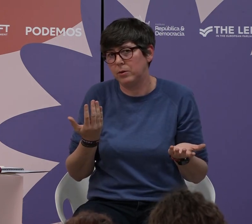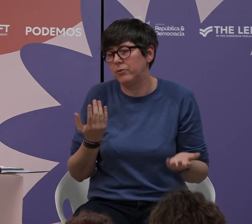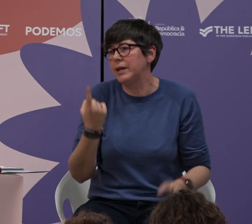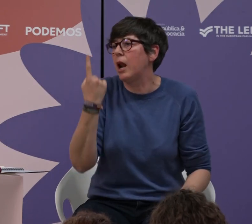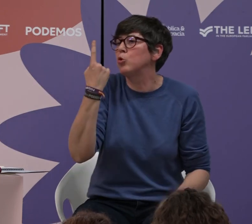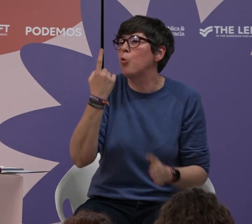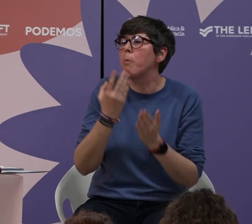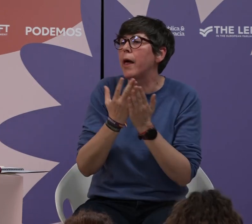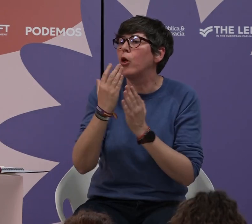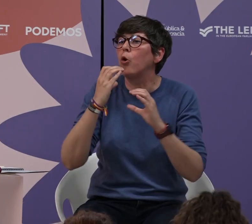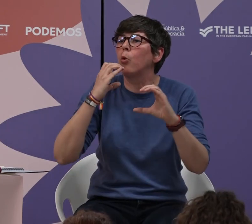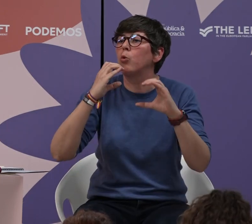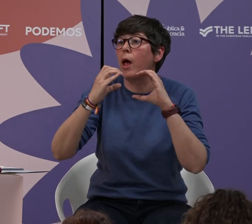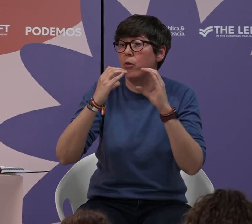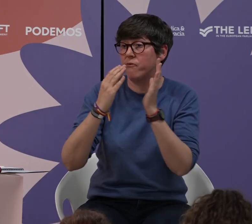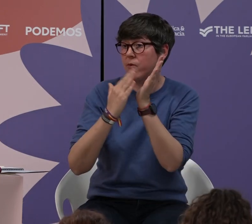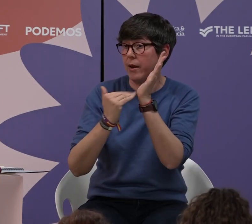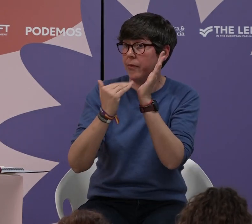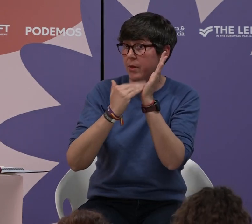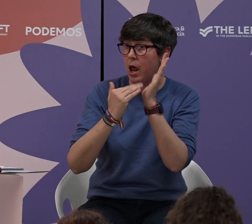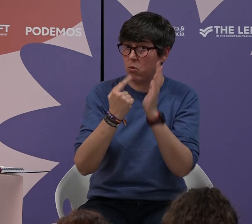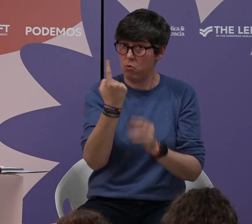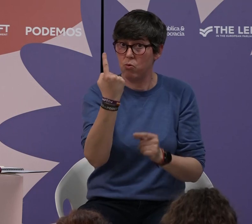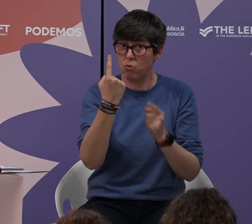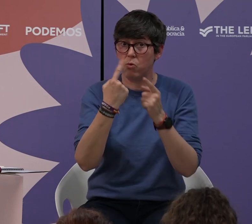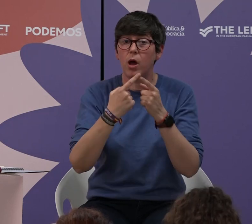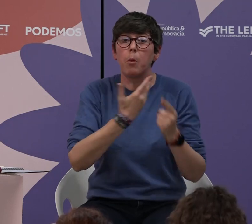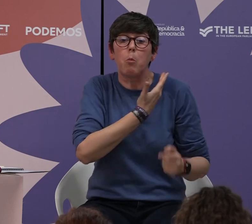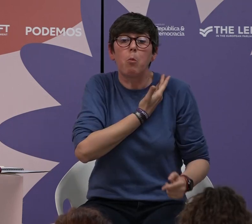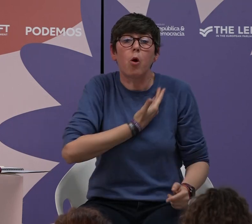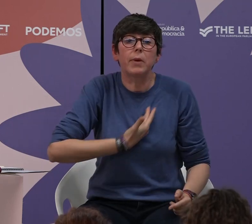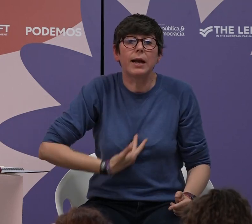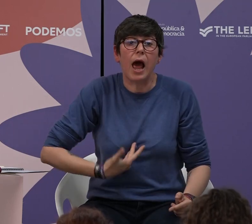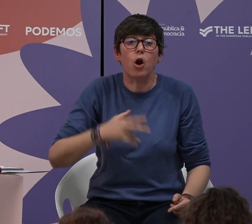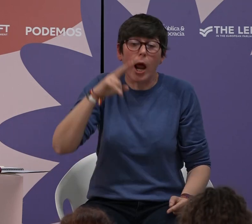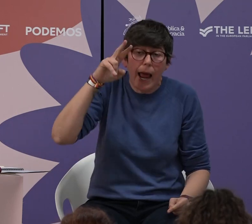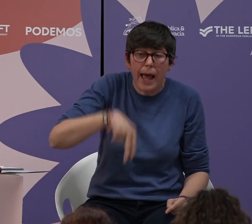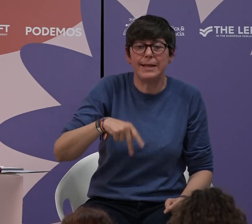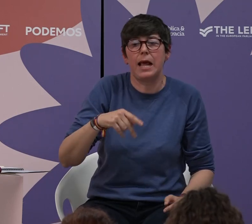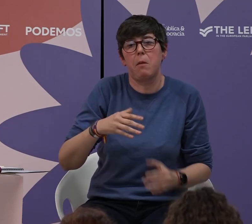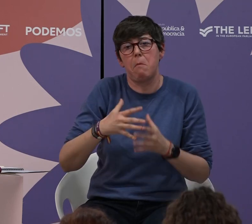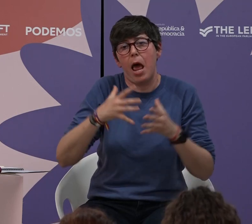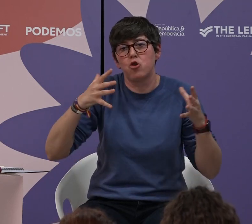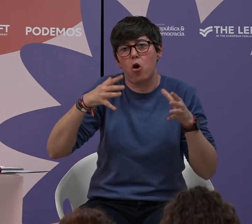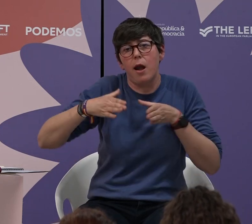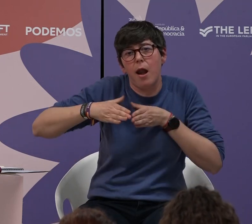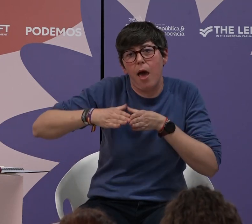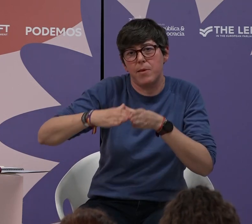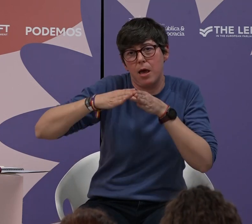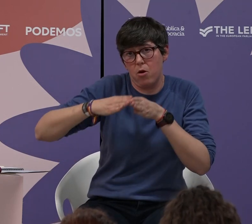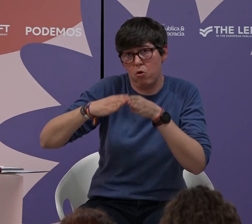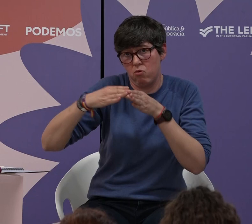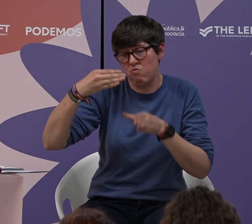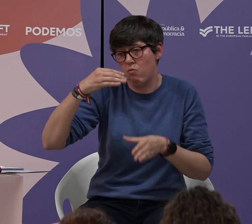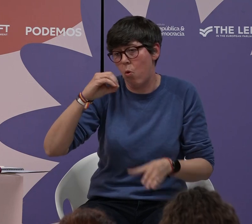lo cuentan y no lo trasladan tenemos un medio de comunicación valenciano uno cuyo propietario